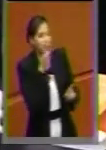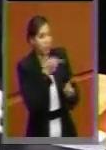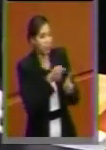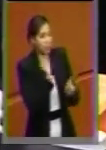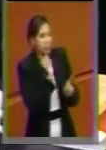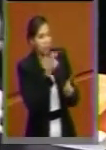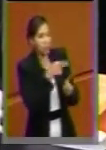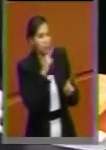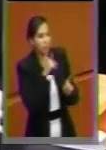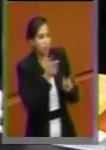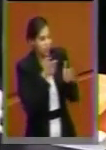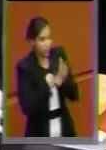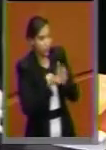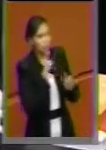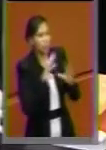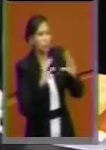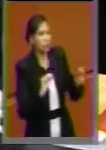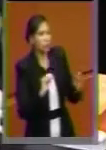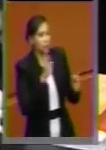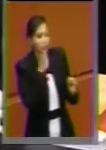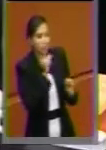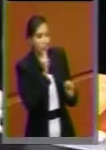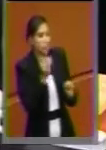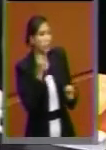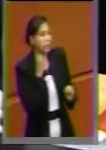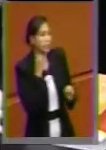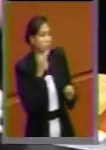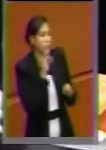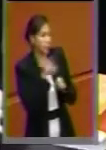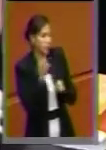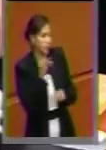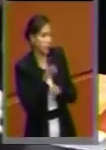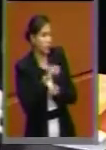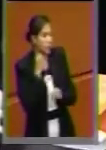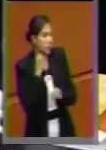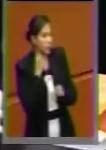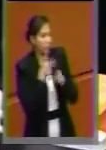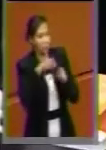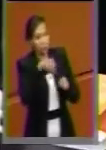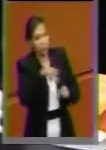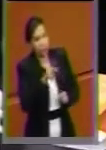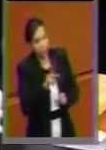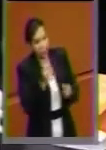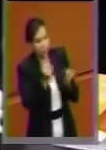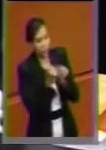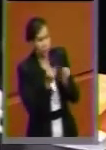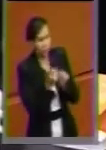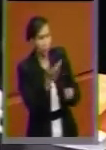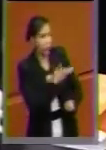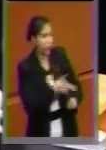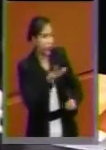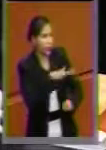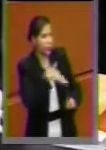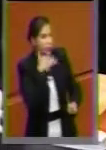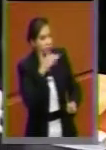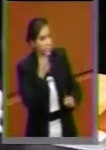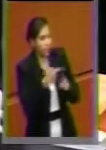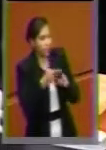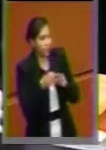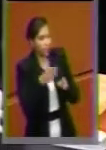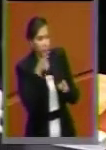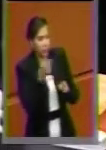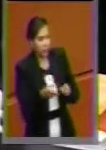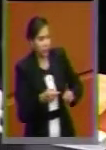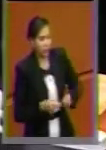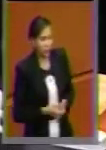mejor que dejemos y no digo el abogado defensor está hablando del ministerio público que es el profesor el